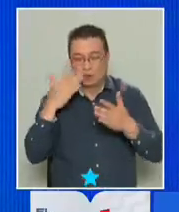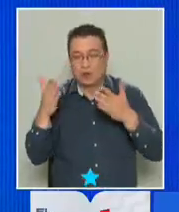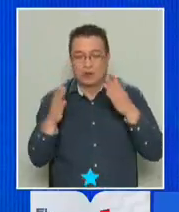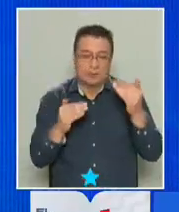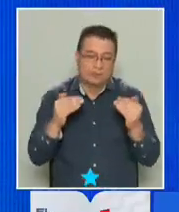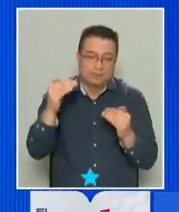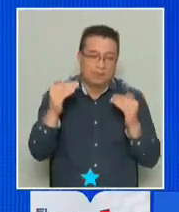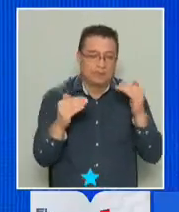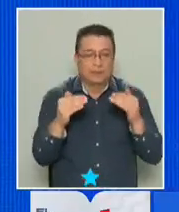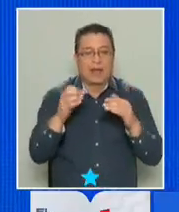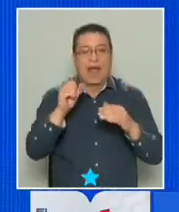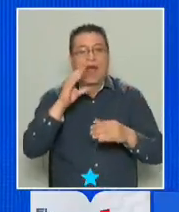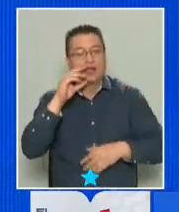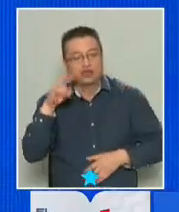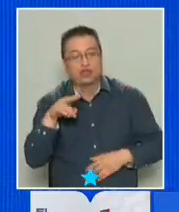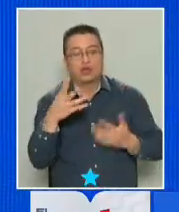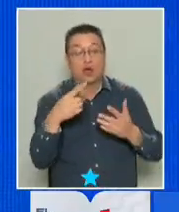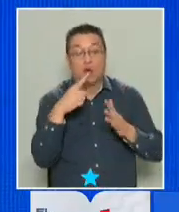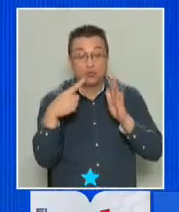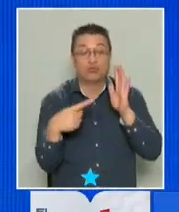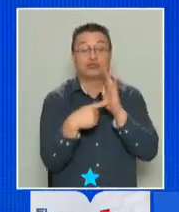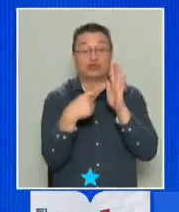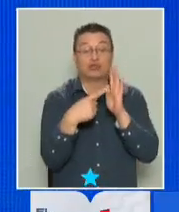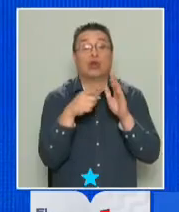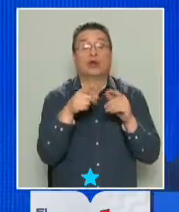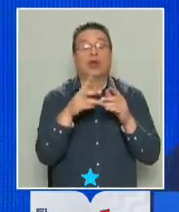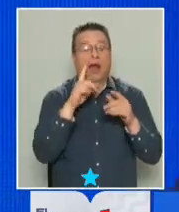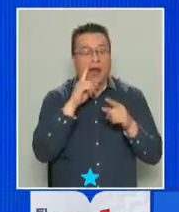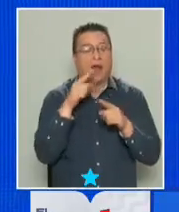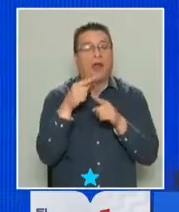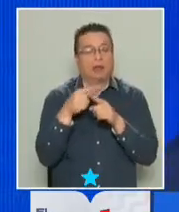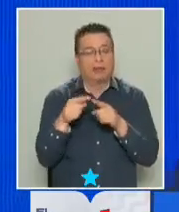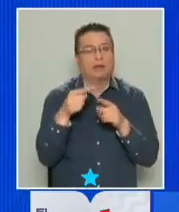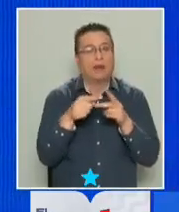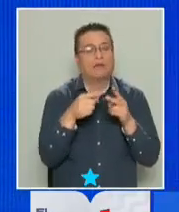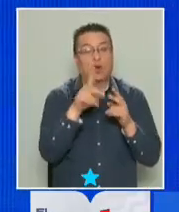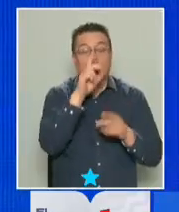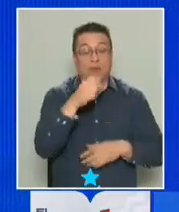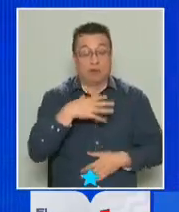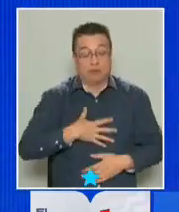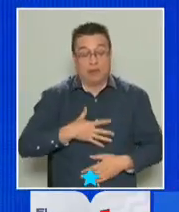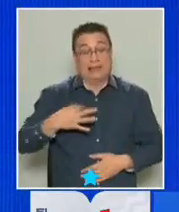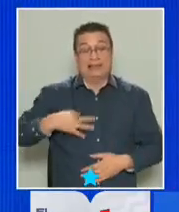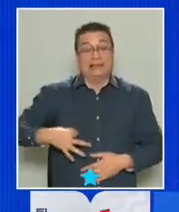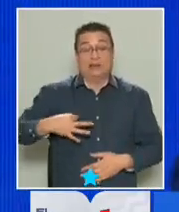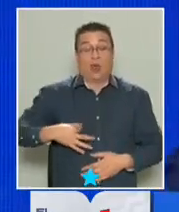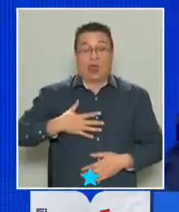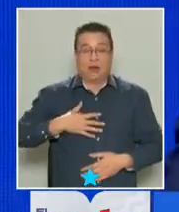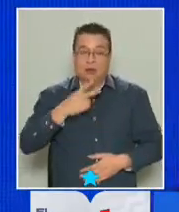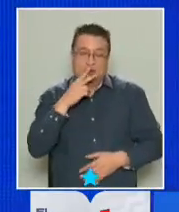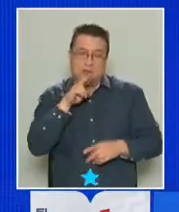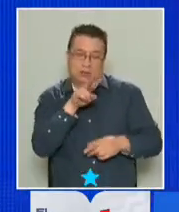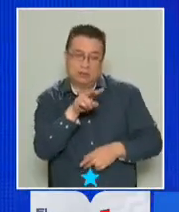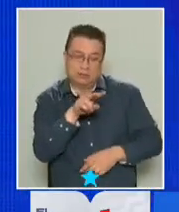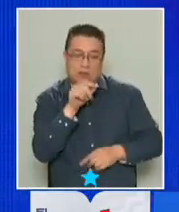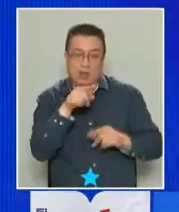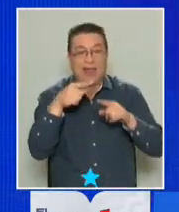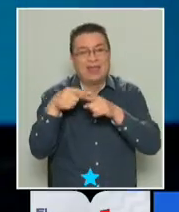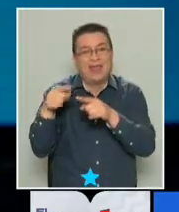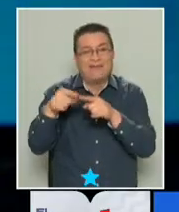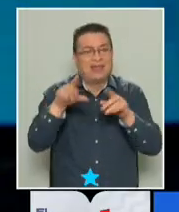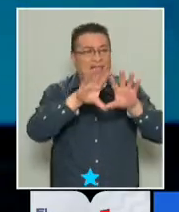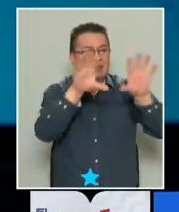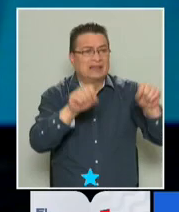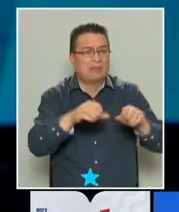acción pero poniendo el punto si tenemos distintos y voy a poner como un ciudadano común y corriente que está viendo esto si tenemos distintos sistemas de